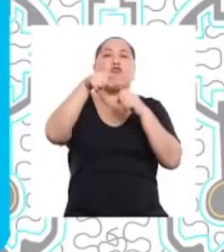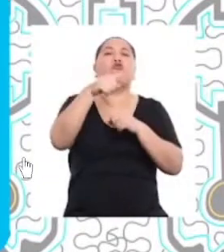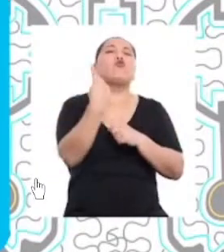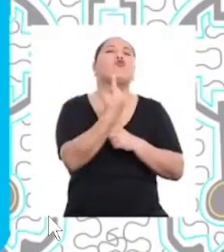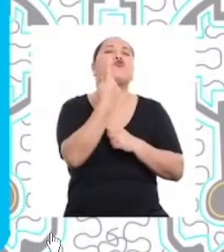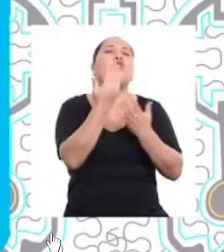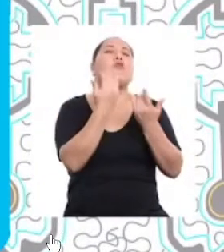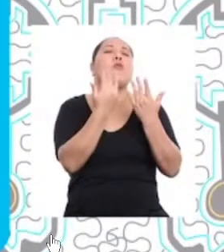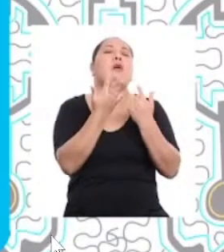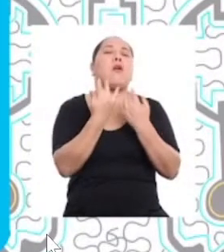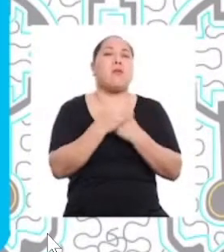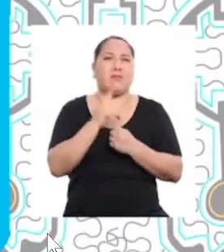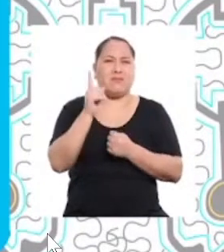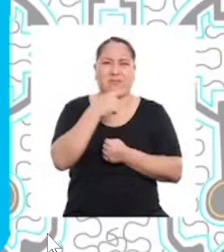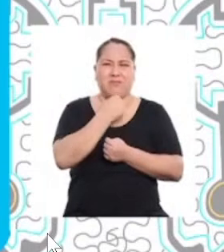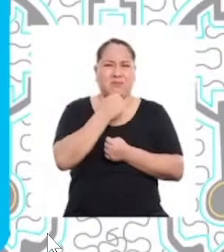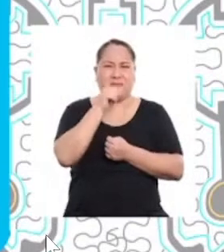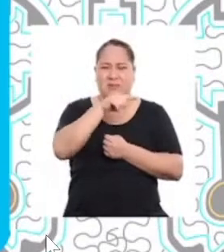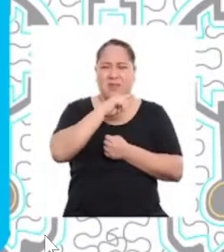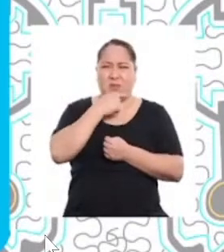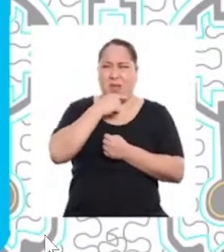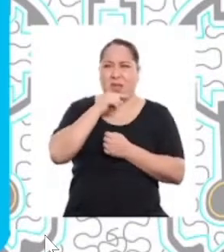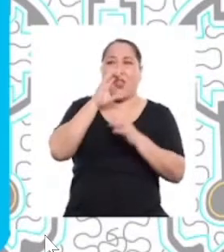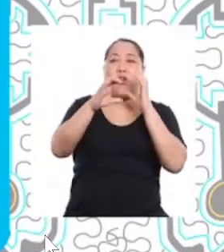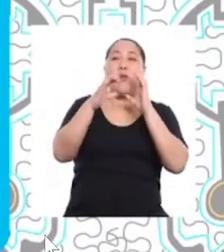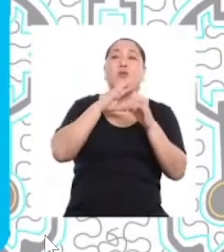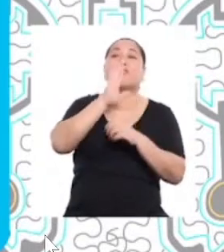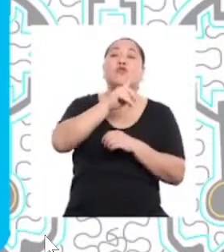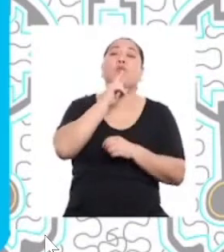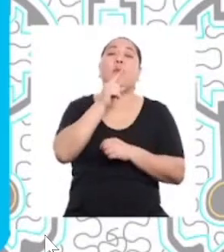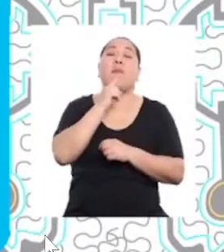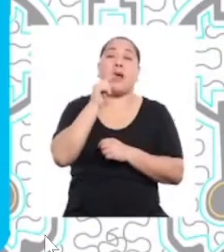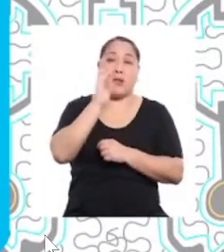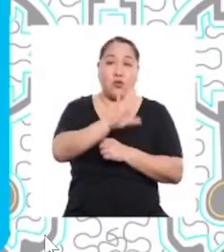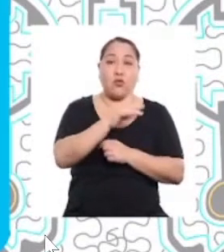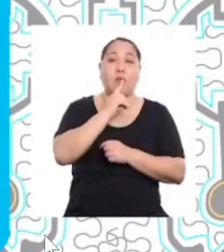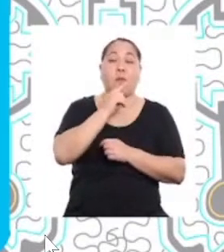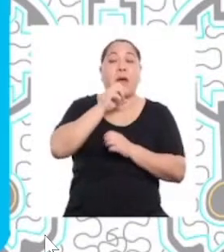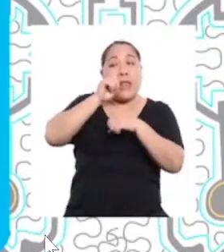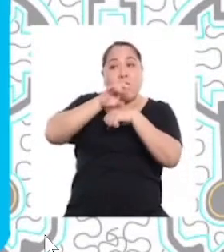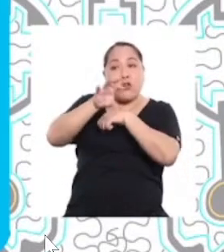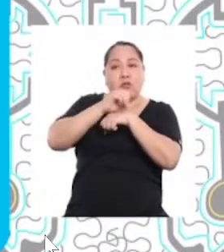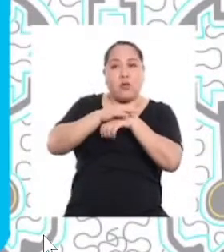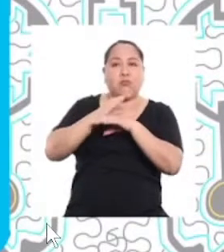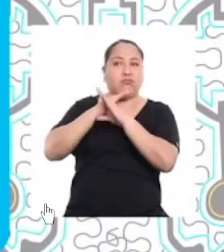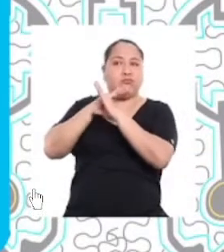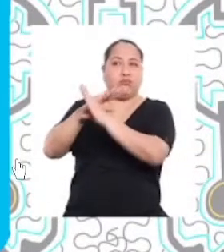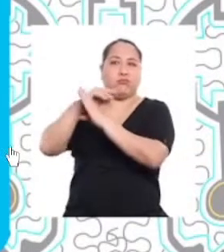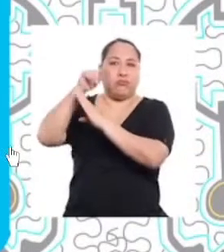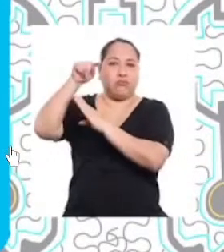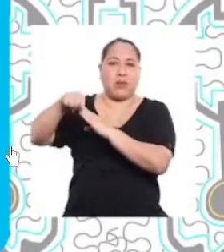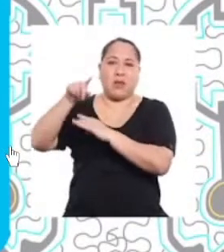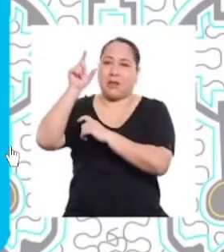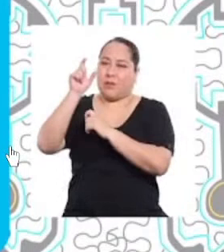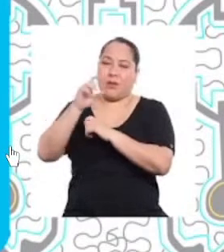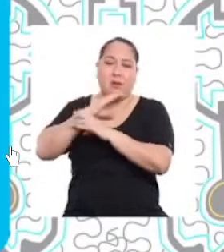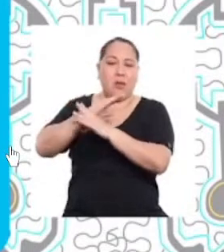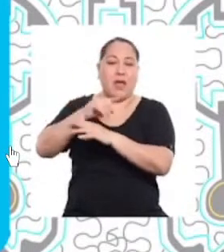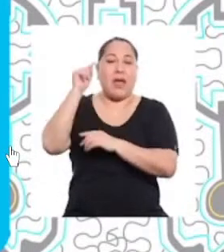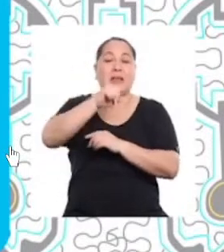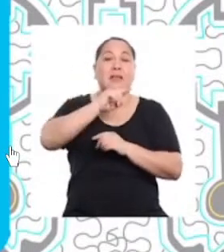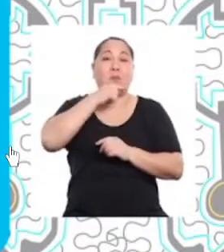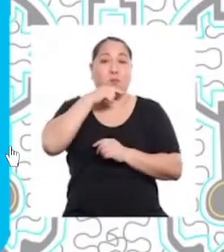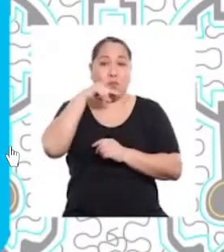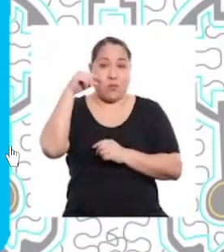de ella sola. Eso no le gustó y lo conversó con su papá. Su papá le recomendó bloquear a esa persona.